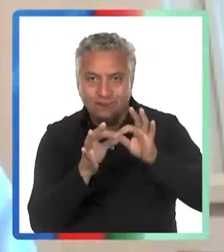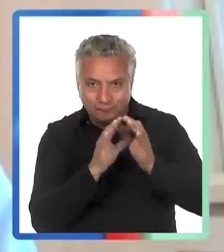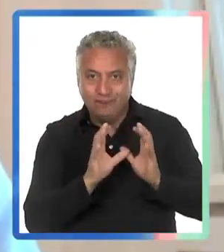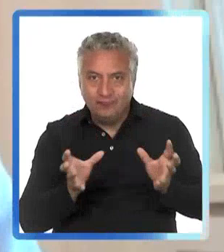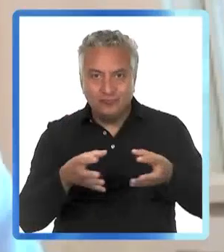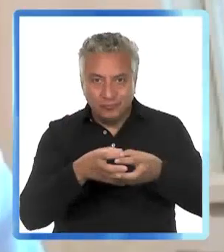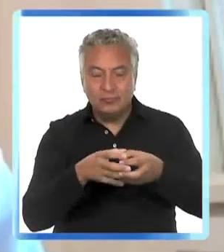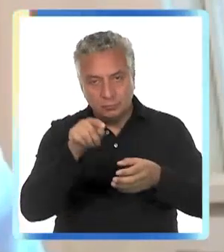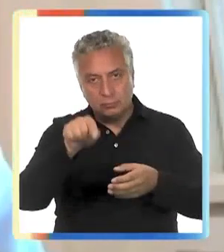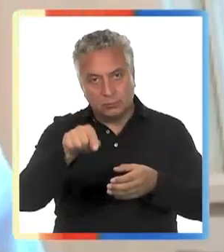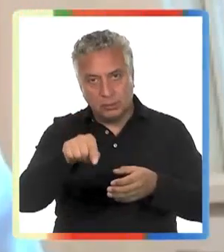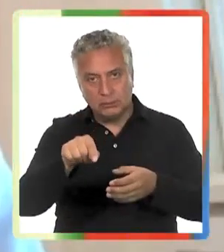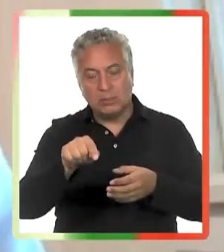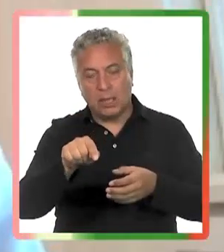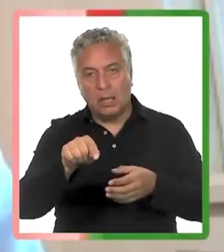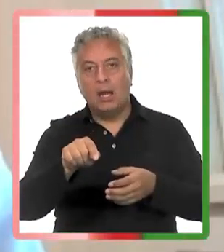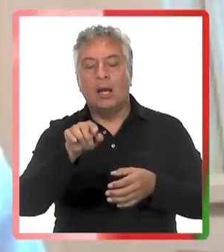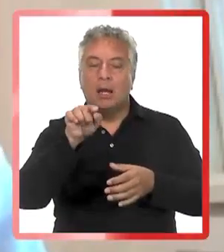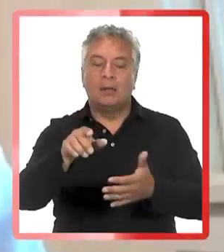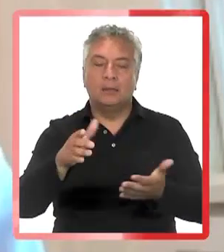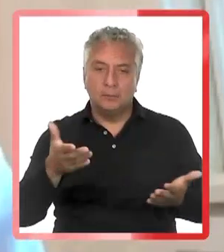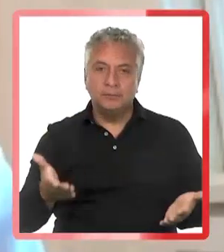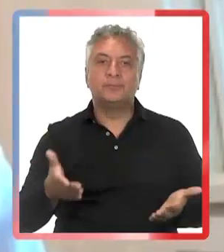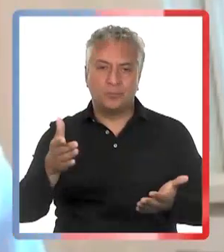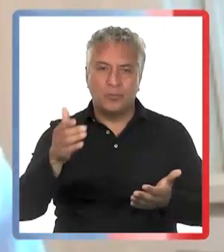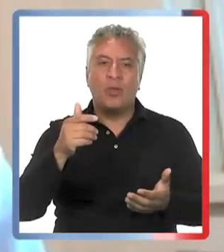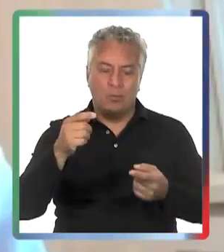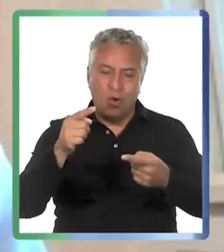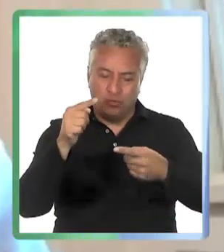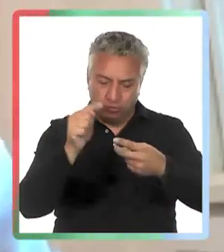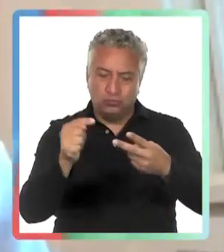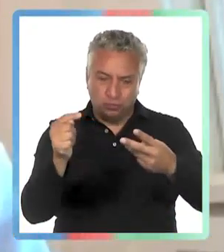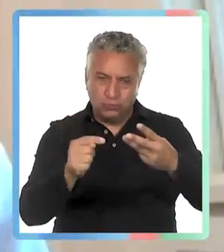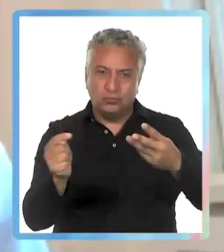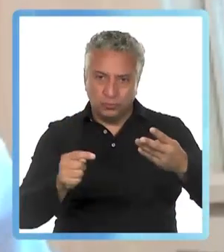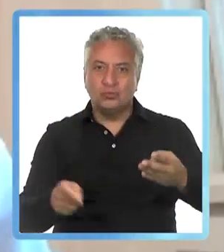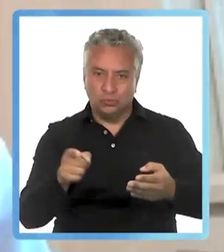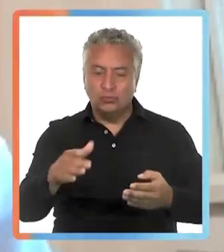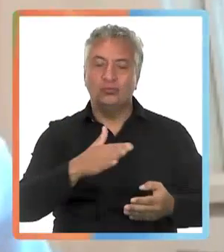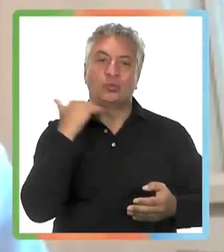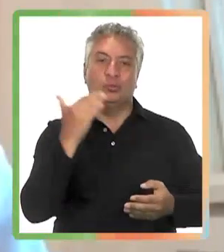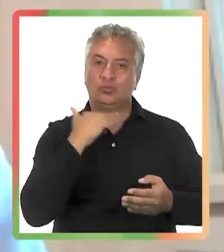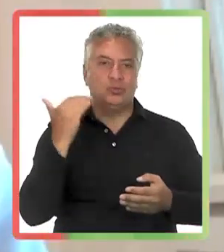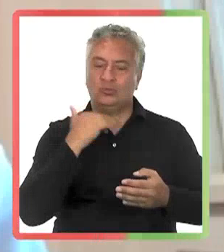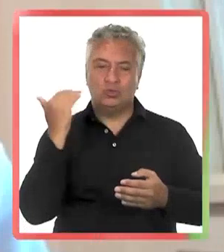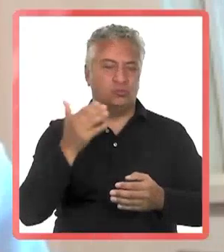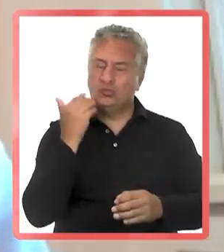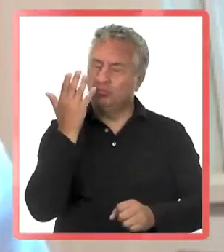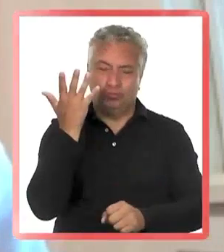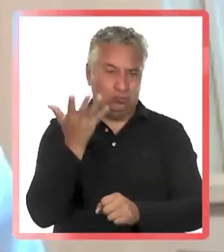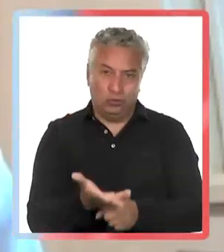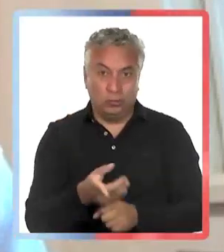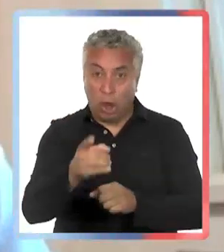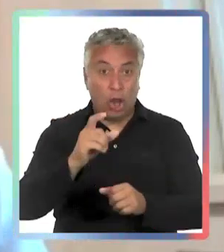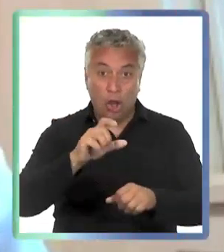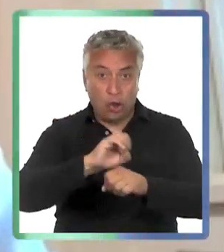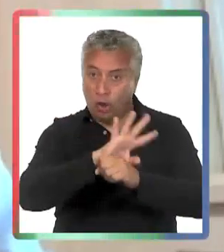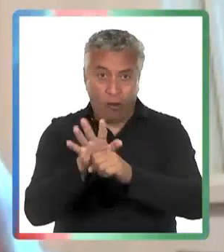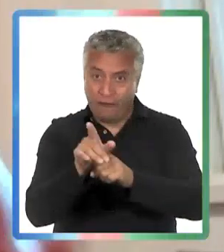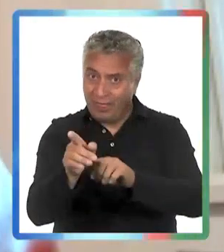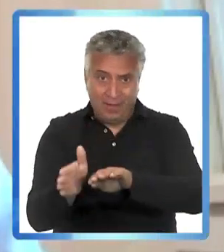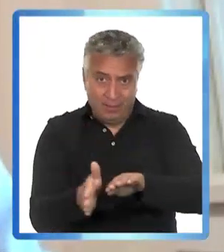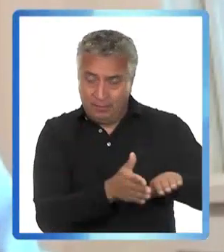relacionadas entre ellas y que dan cuenta, ¿no es cierto?, de muchas de las causas principales de muerte en tiempos no